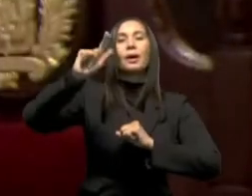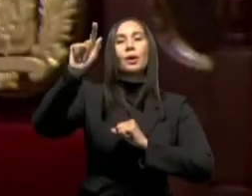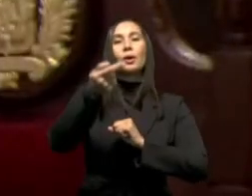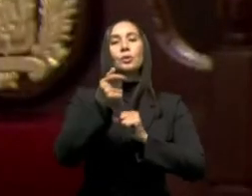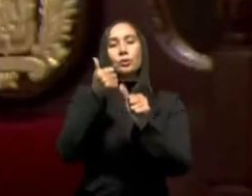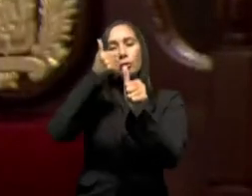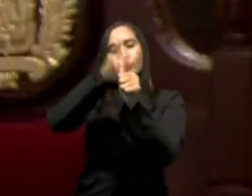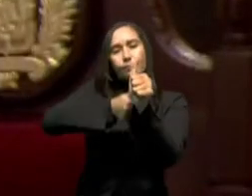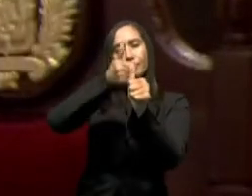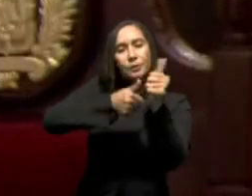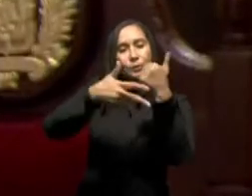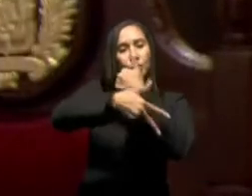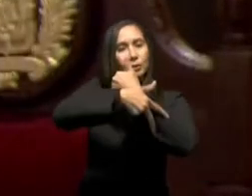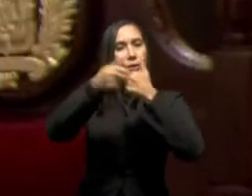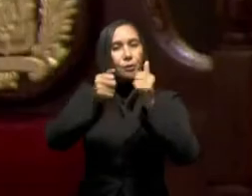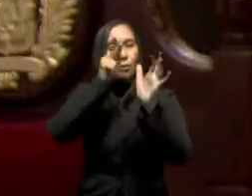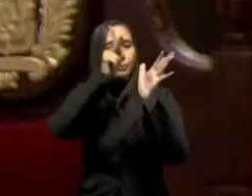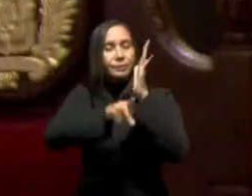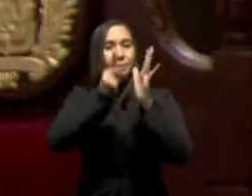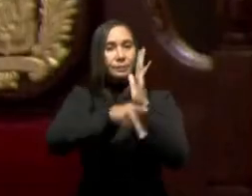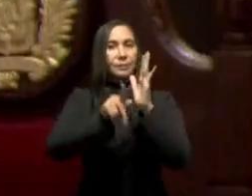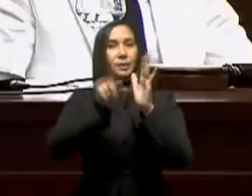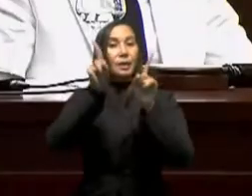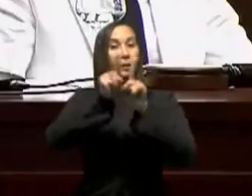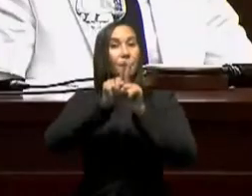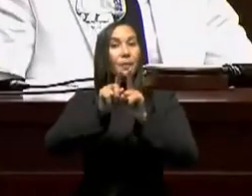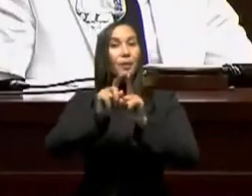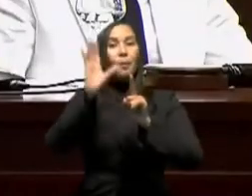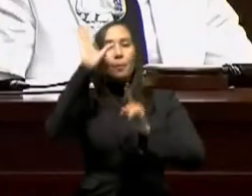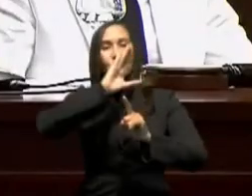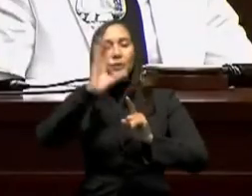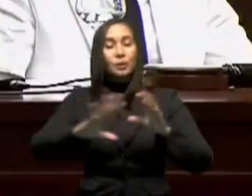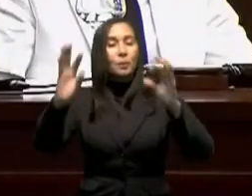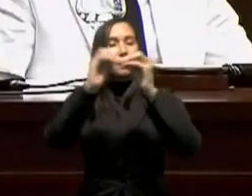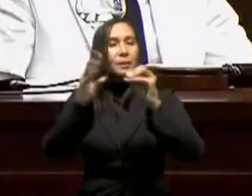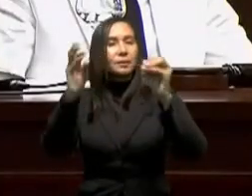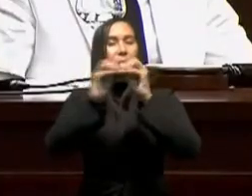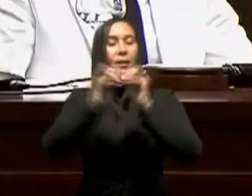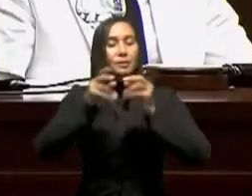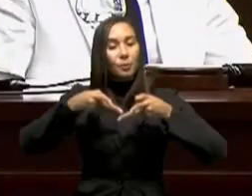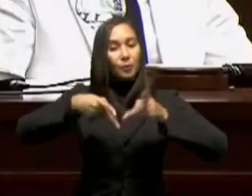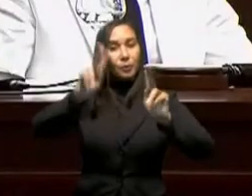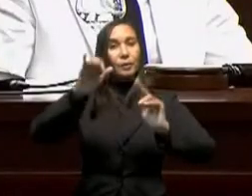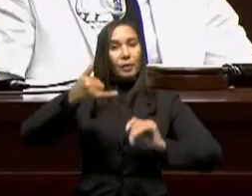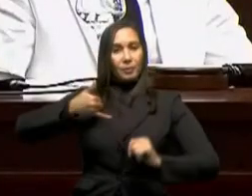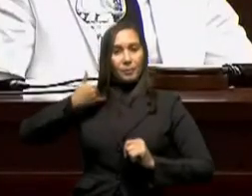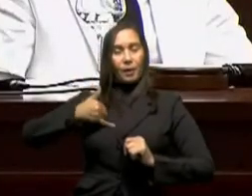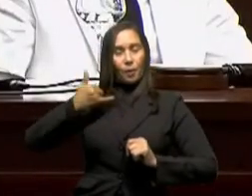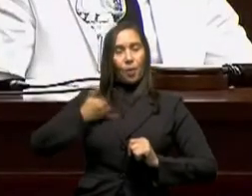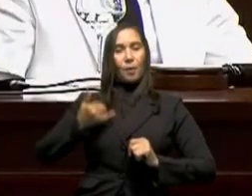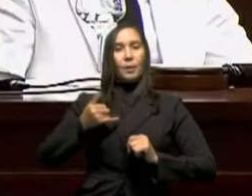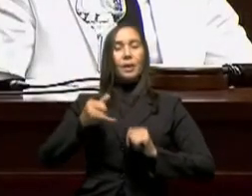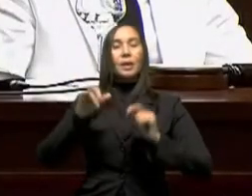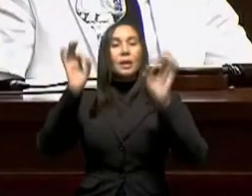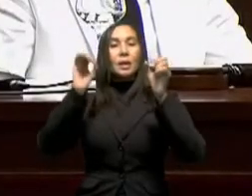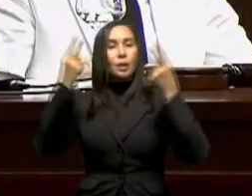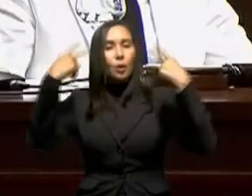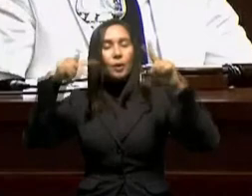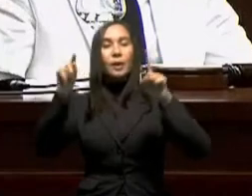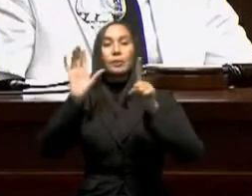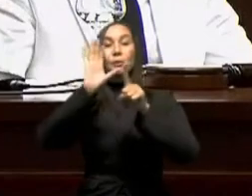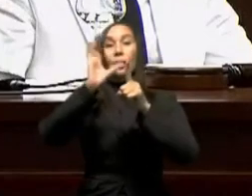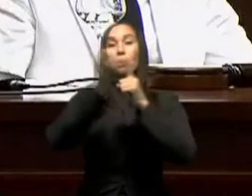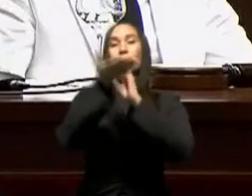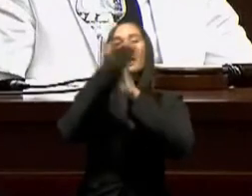solo en la persecución del delito, sino en la creación de oportunidades para nuestros jóvenes y en el fomento de una cultura de paz, para lo